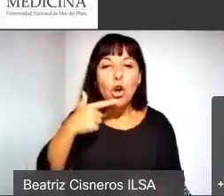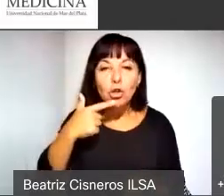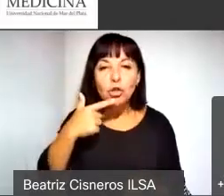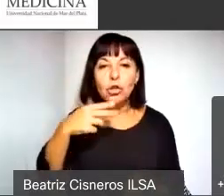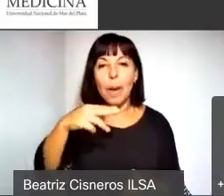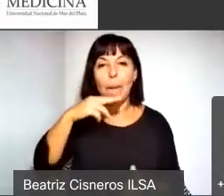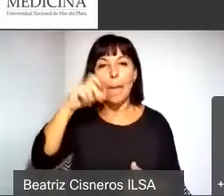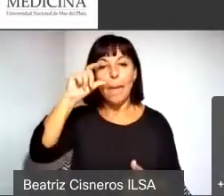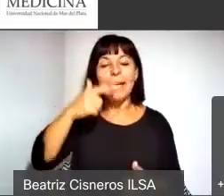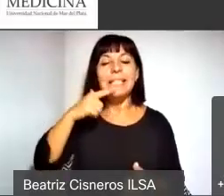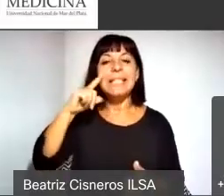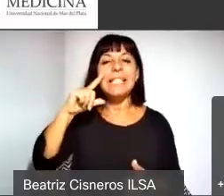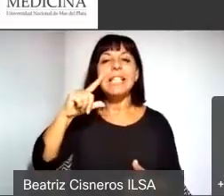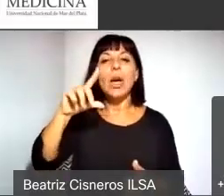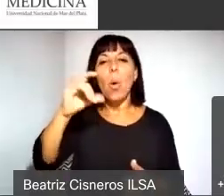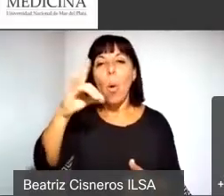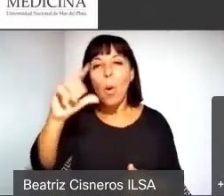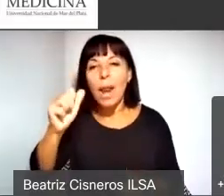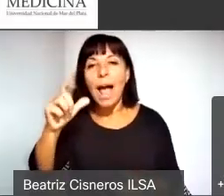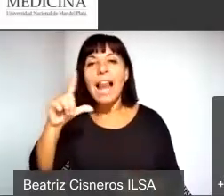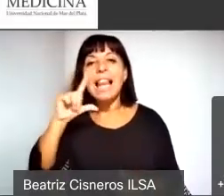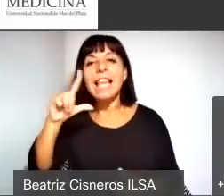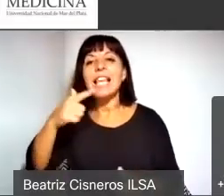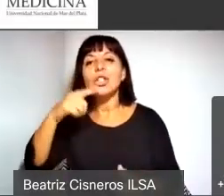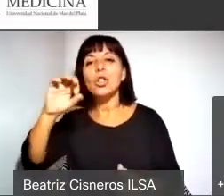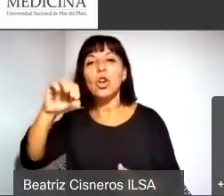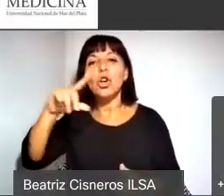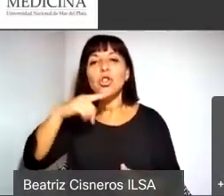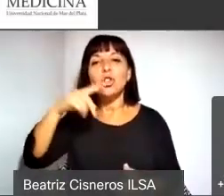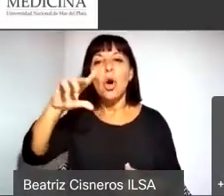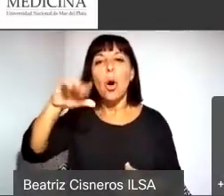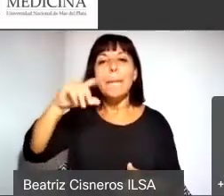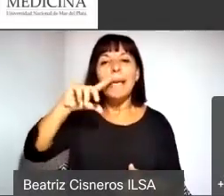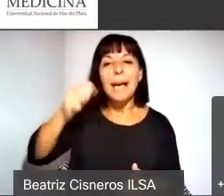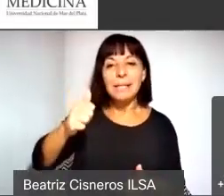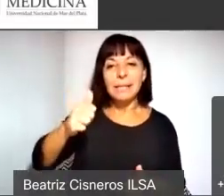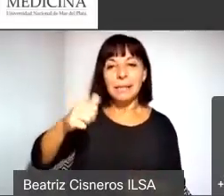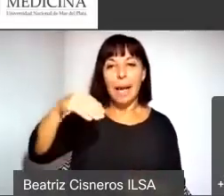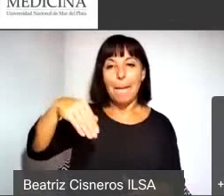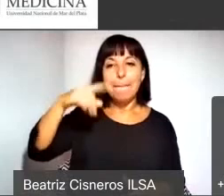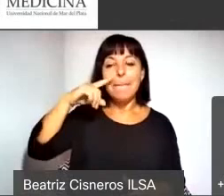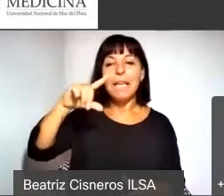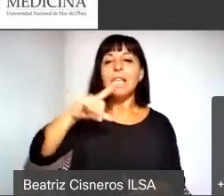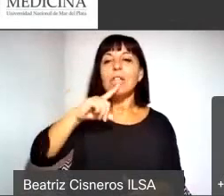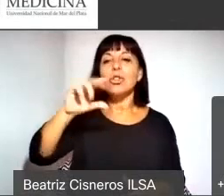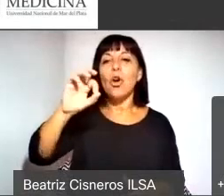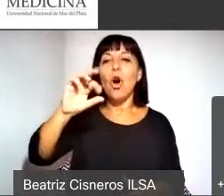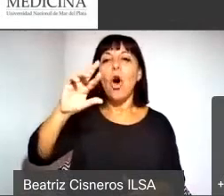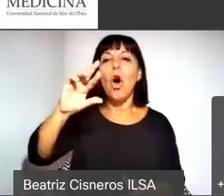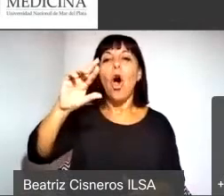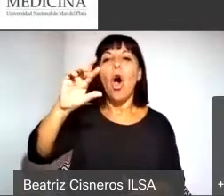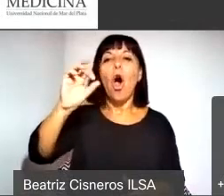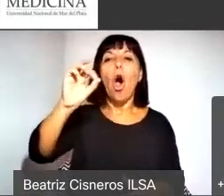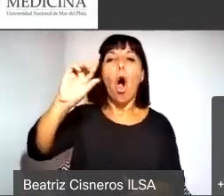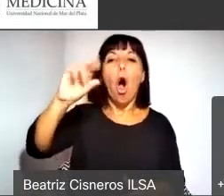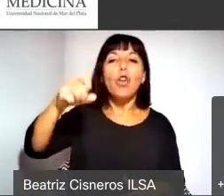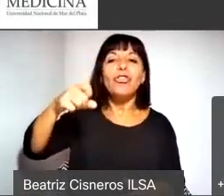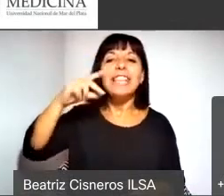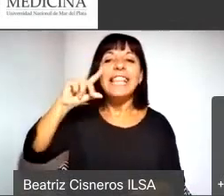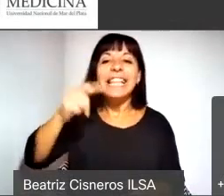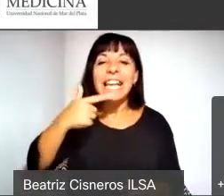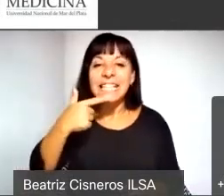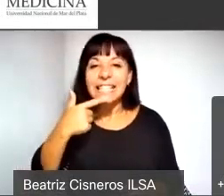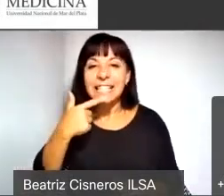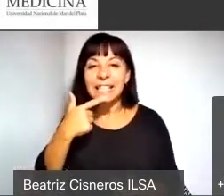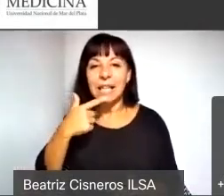vesículas lisosómicas, la presencia también de mitocondrias, y también vemos alguna especie como